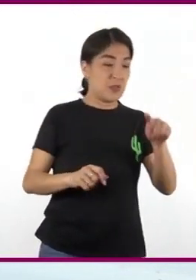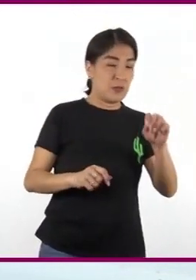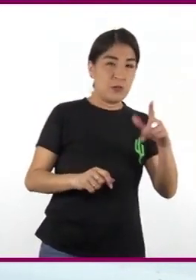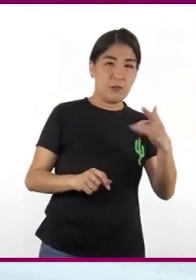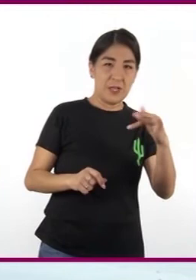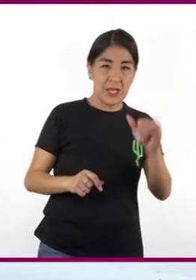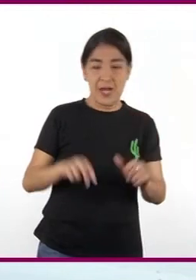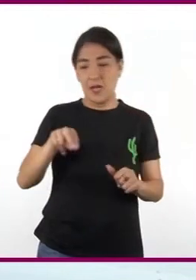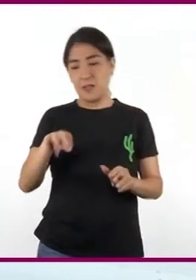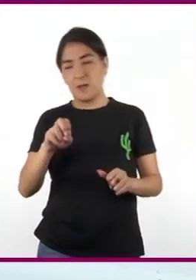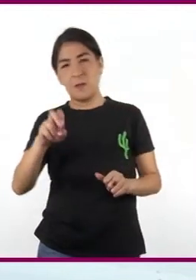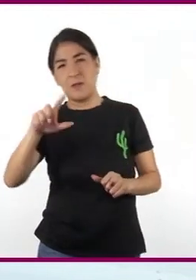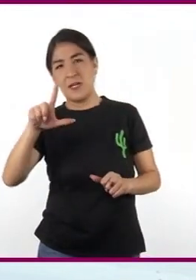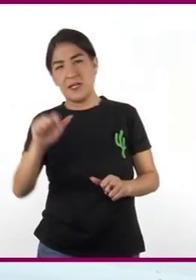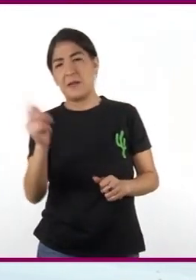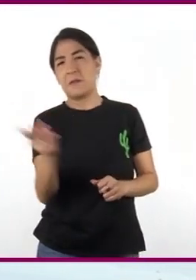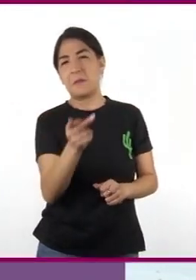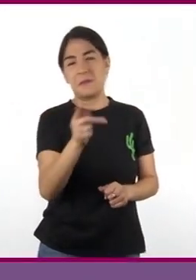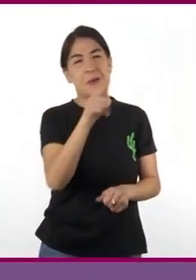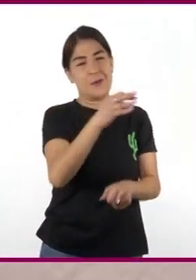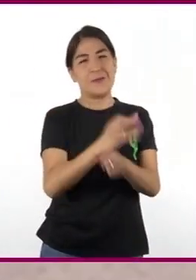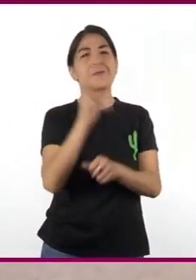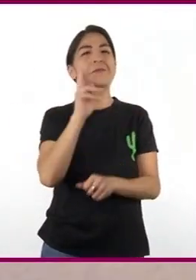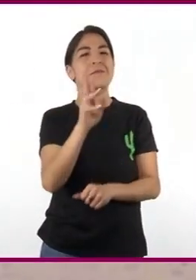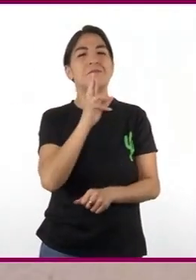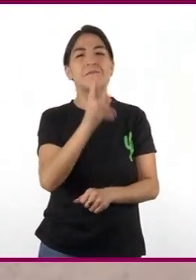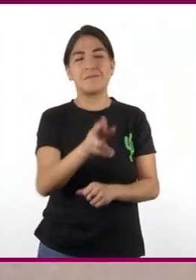novela. Esta fue su respuesta.